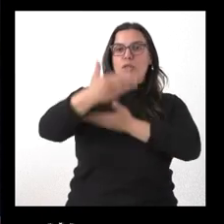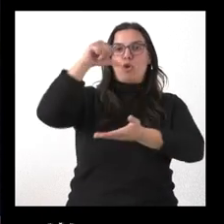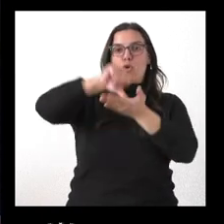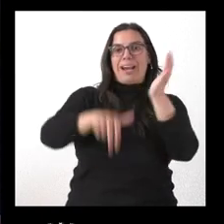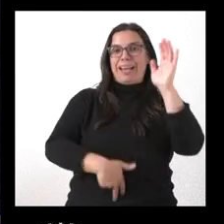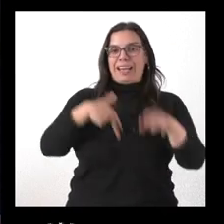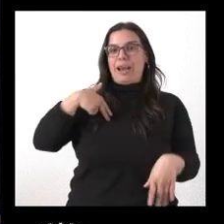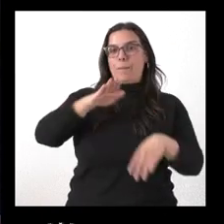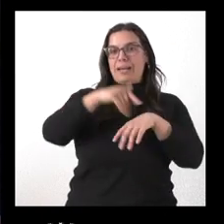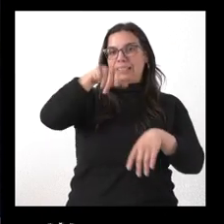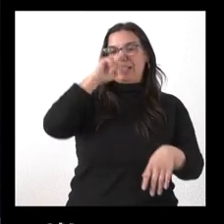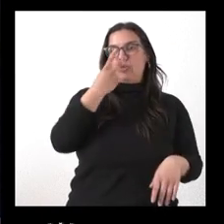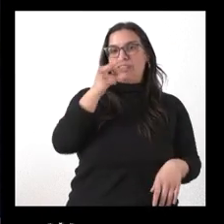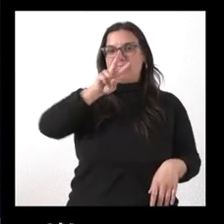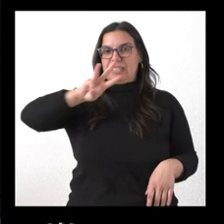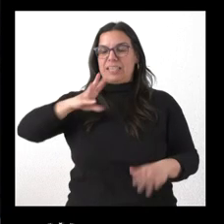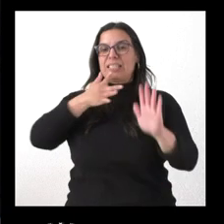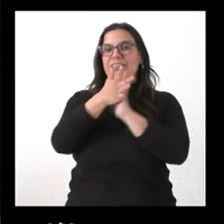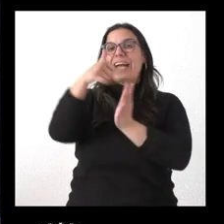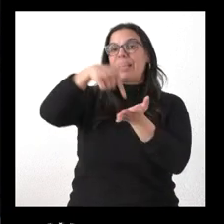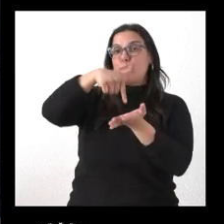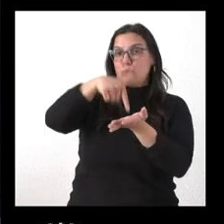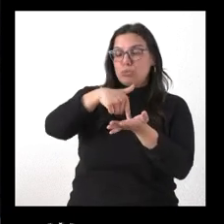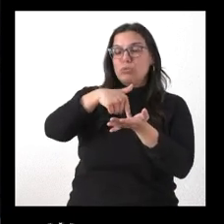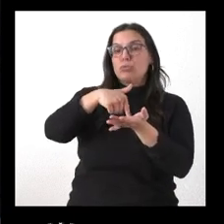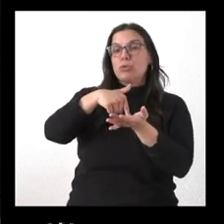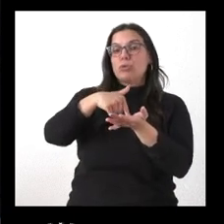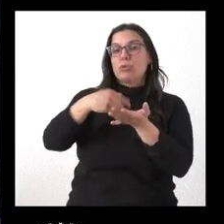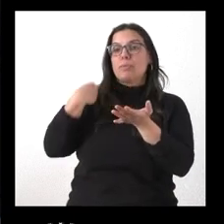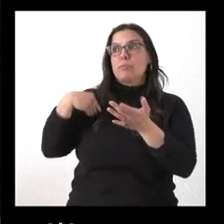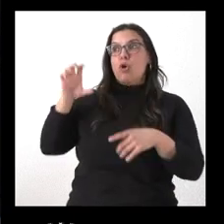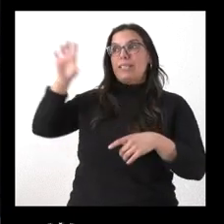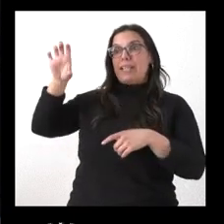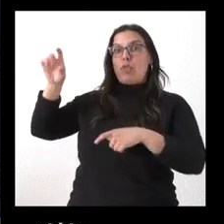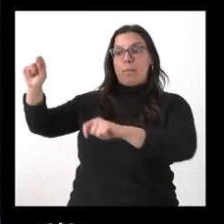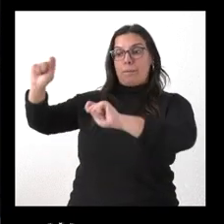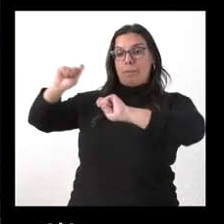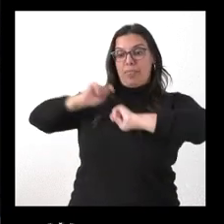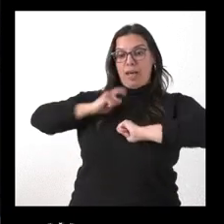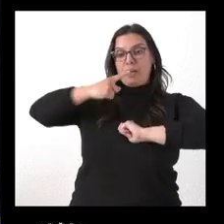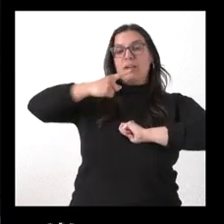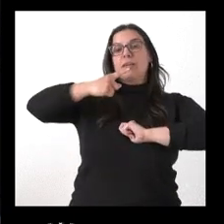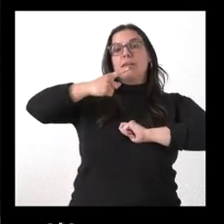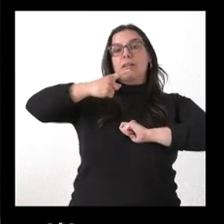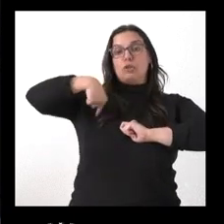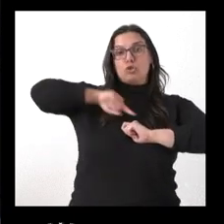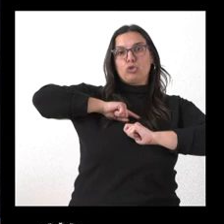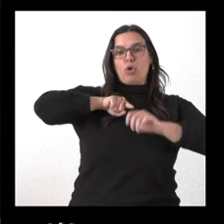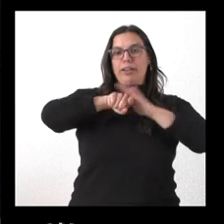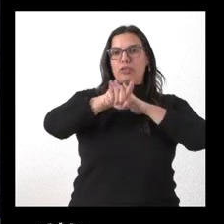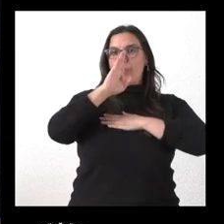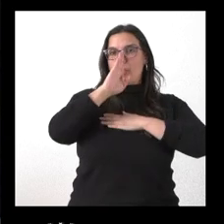2023 estamos hablando de los impuestos cedidos por el estado y que son de gestión directa por parte de la comunidad